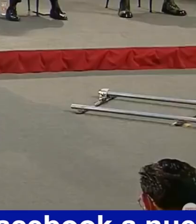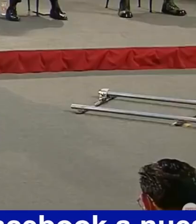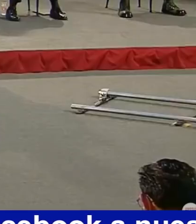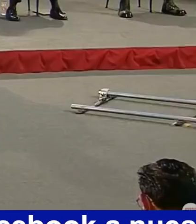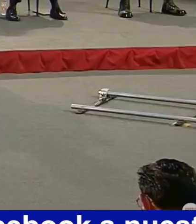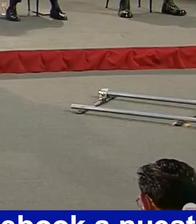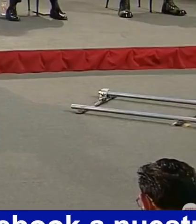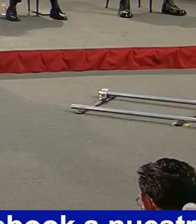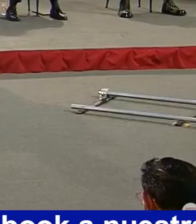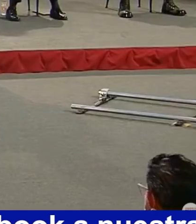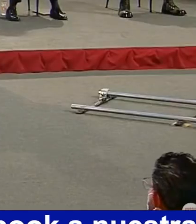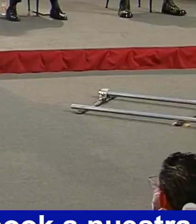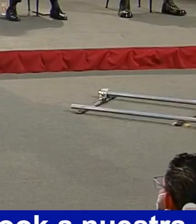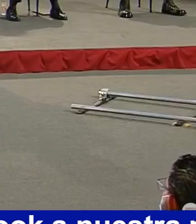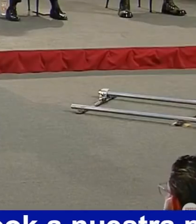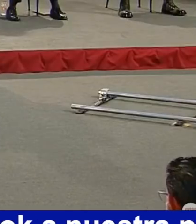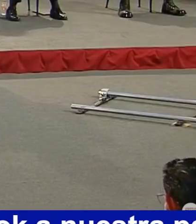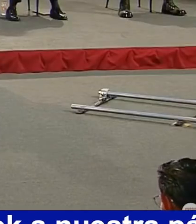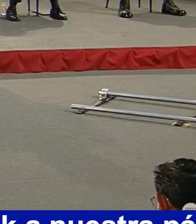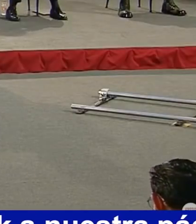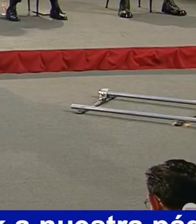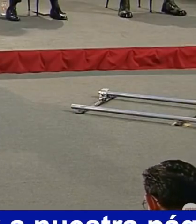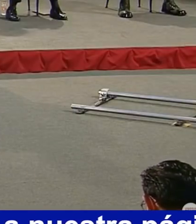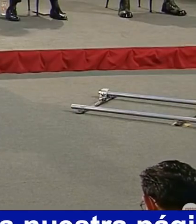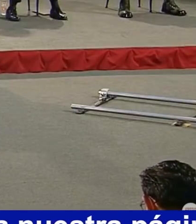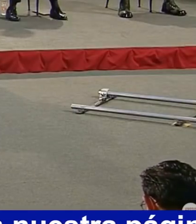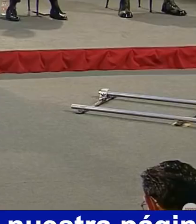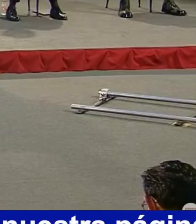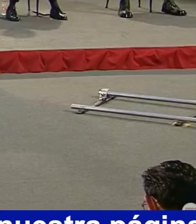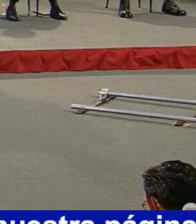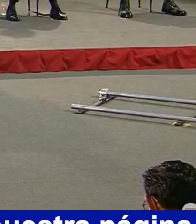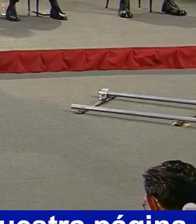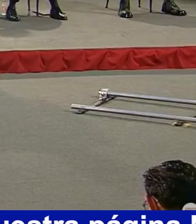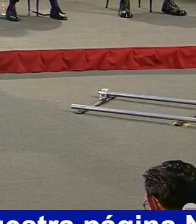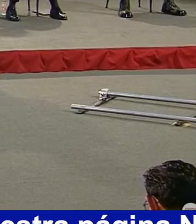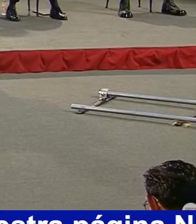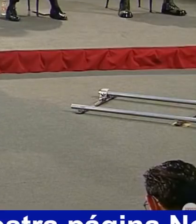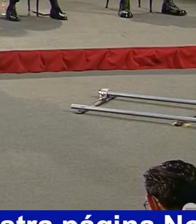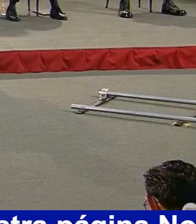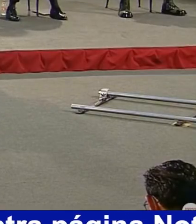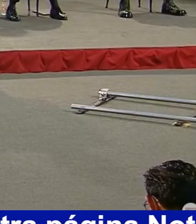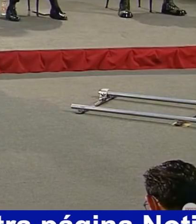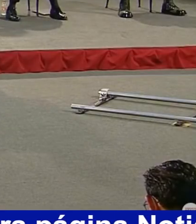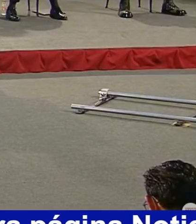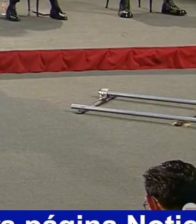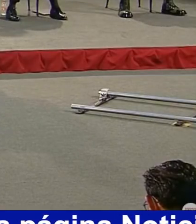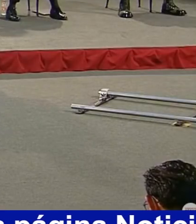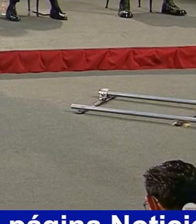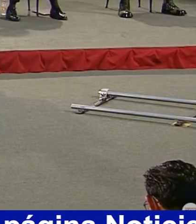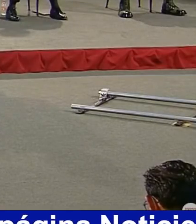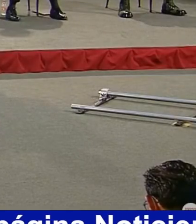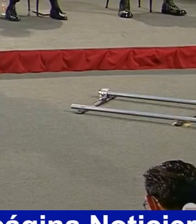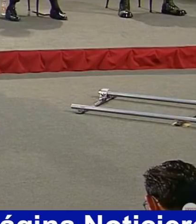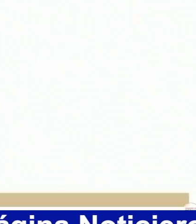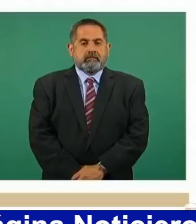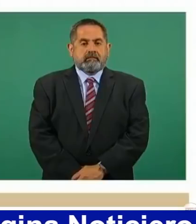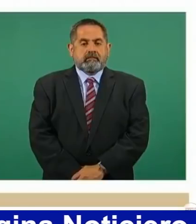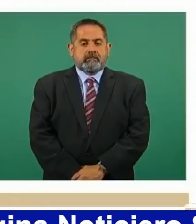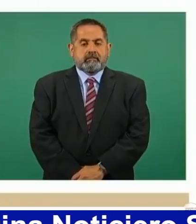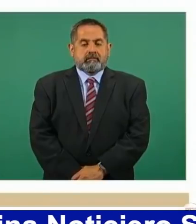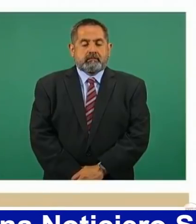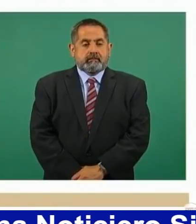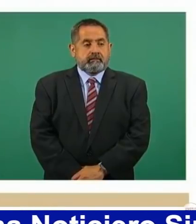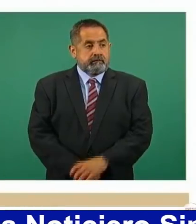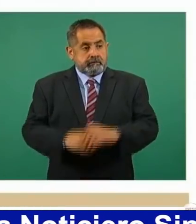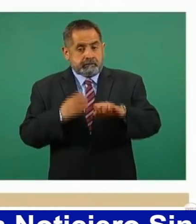La siguiente. El Estado de México, apenas un cambio donde ya no se redujo, es prácticamente plana